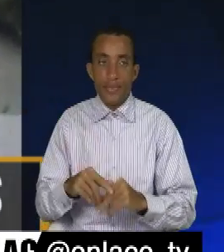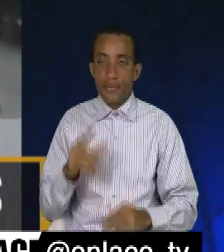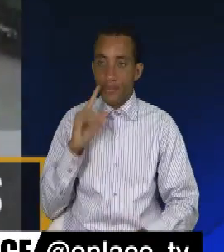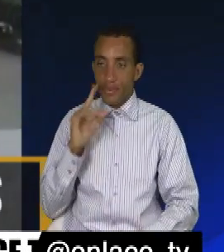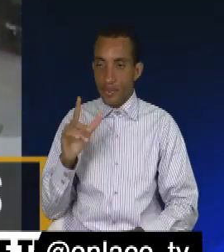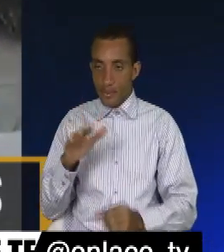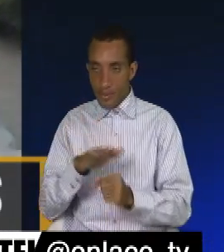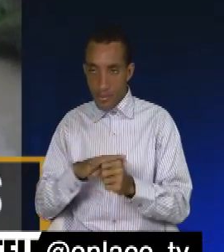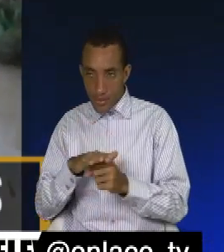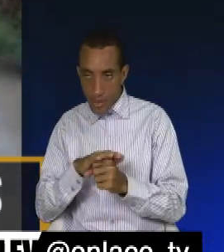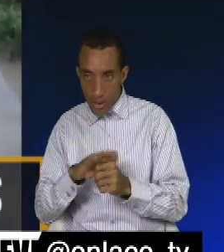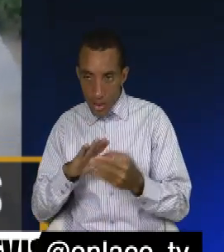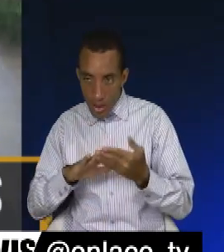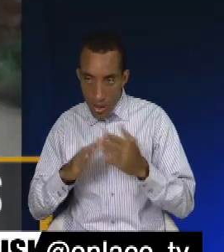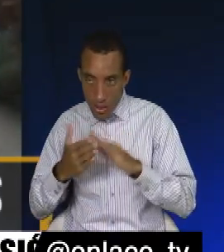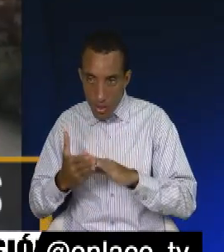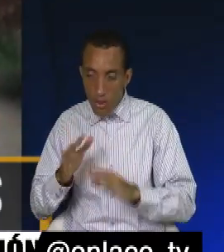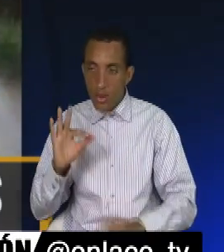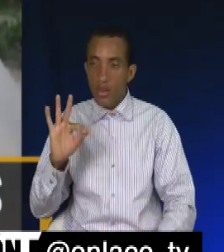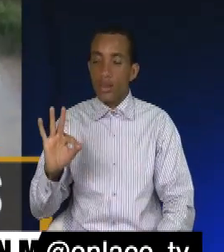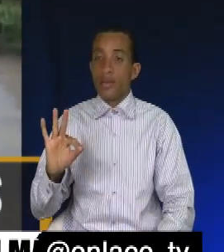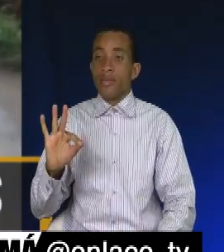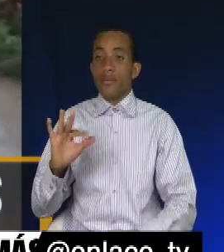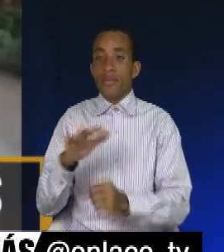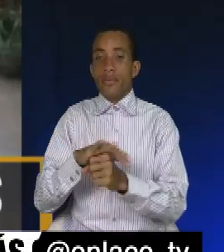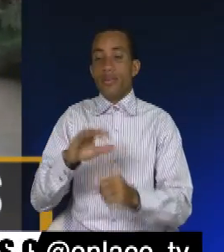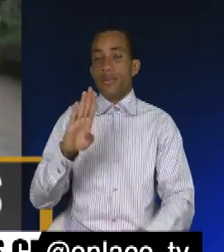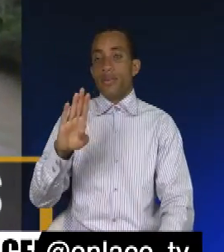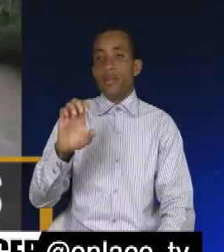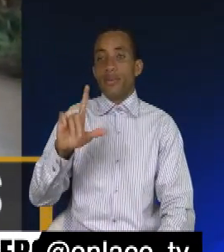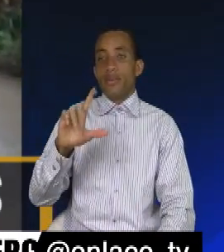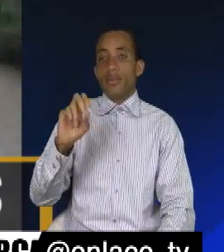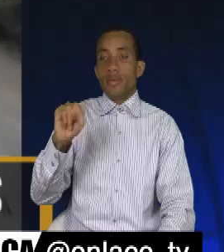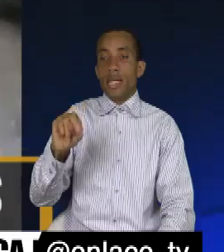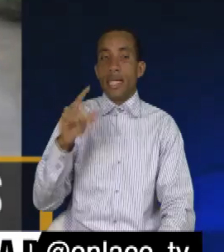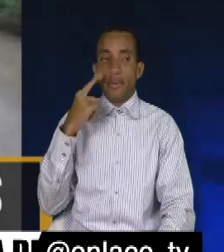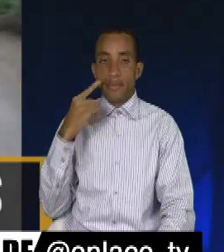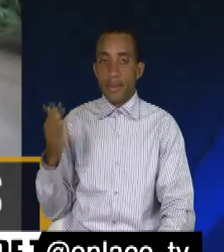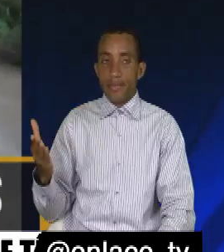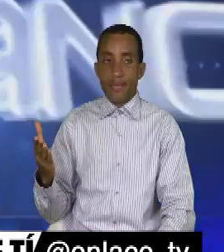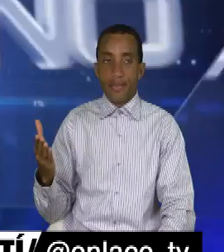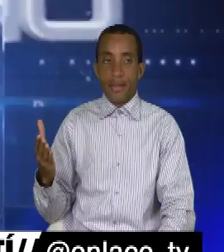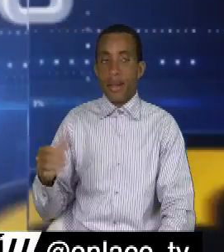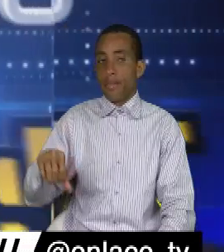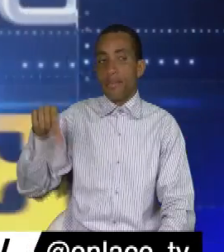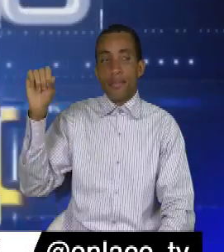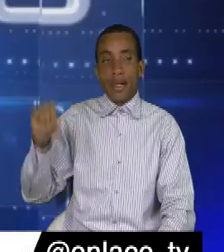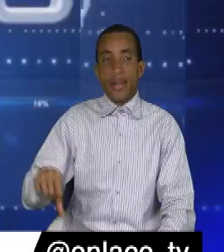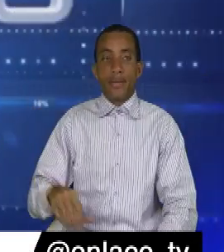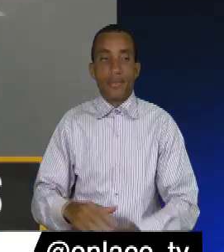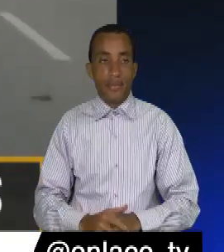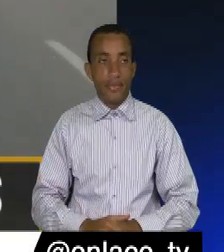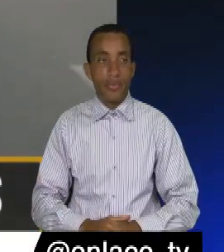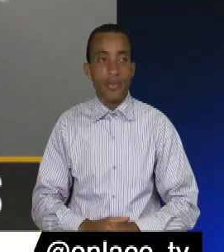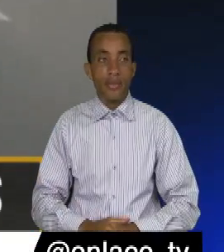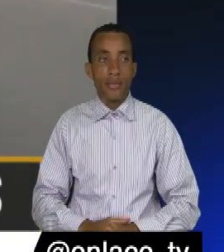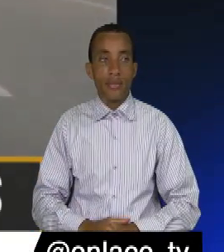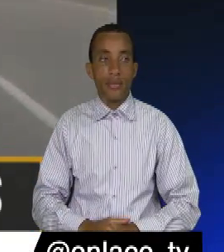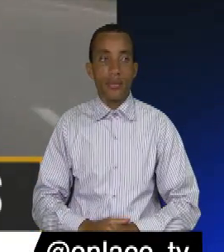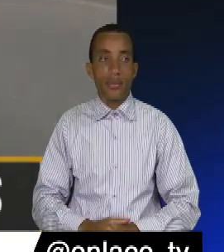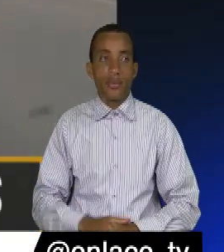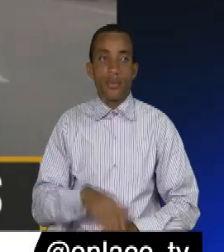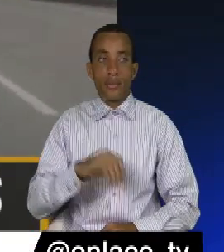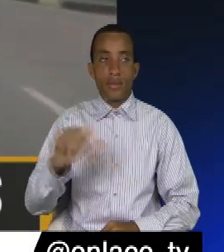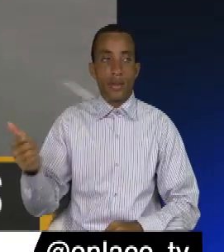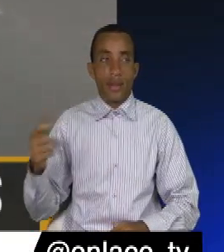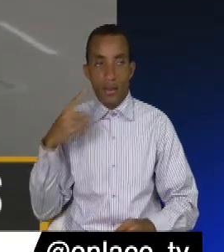3 denuncia la forma como en el barrio Belén los trabajos de la firma Microtúnel dejaron una mala herencia. Y esta otra denuncia